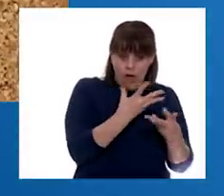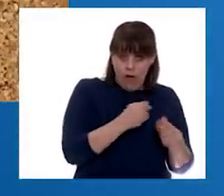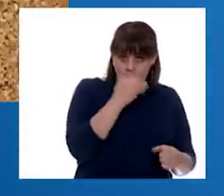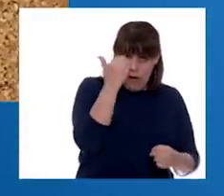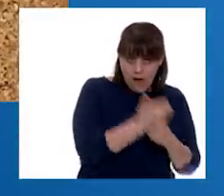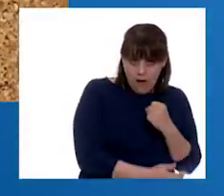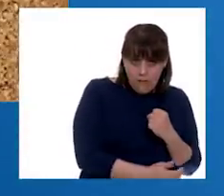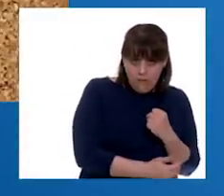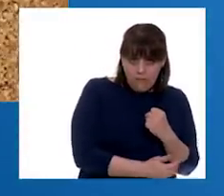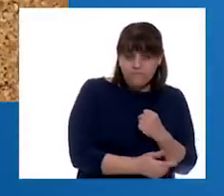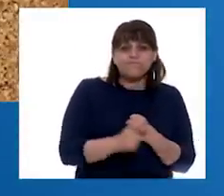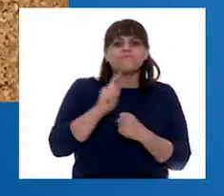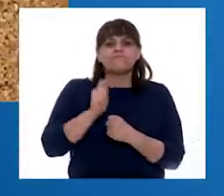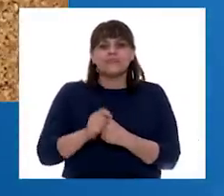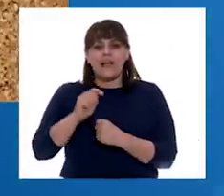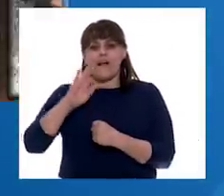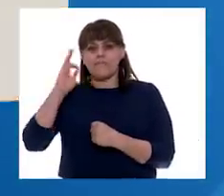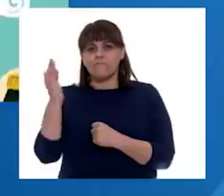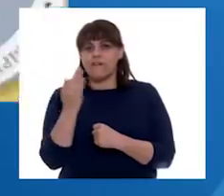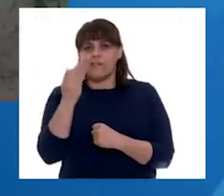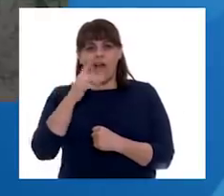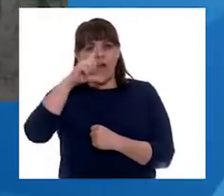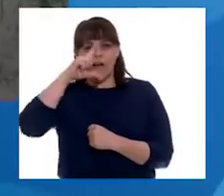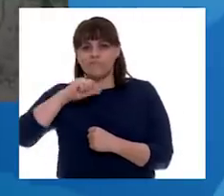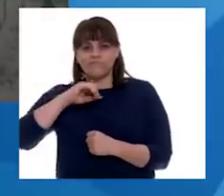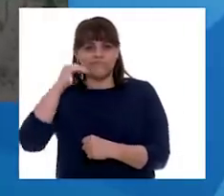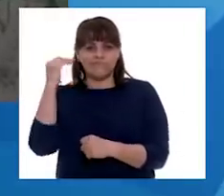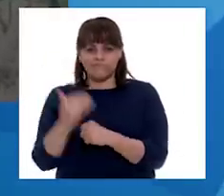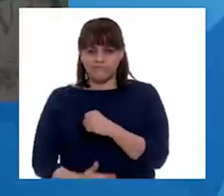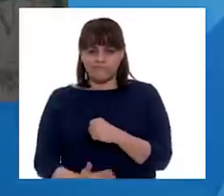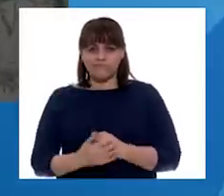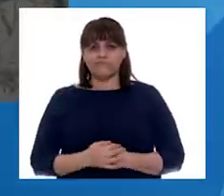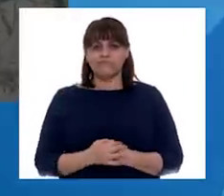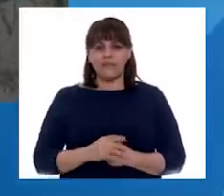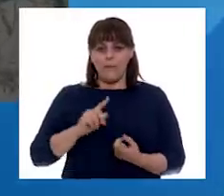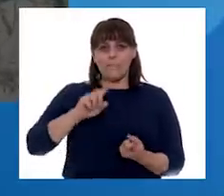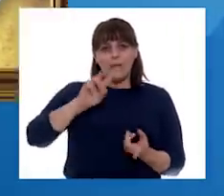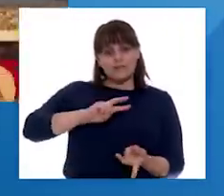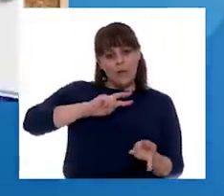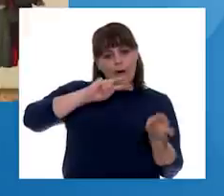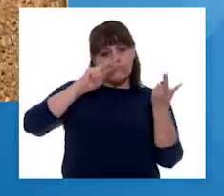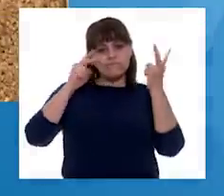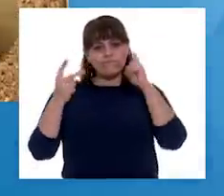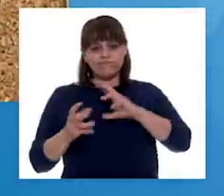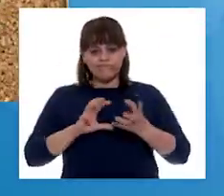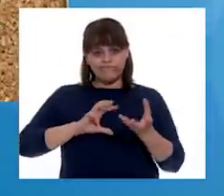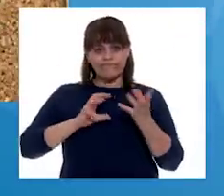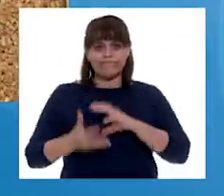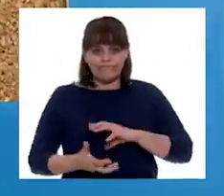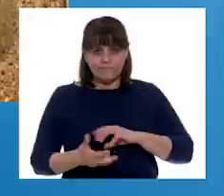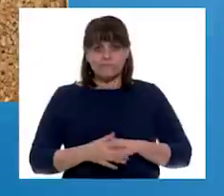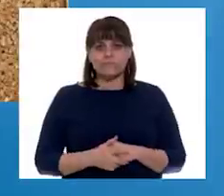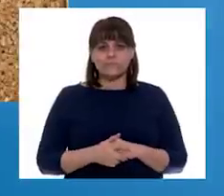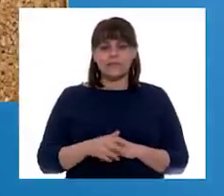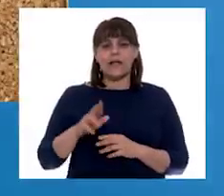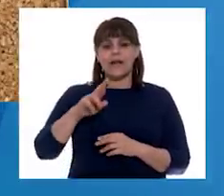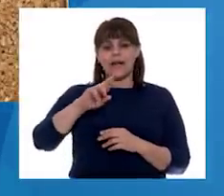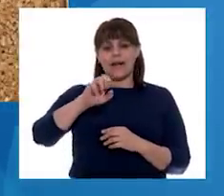del federalismo, dando así una vuelta a la ruleta. La República